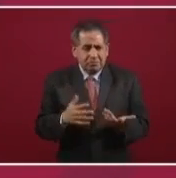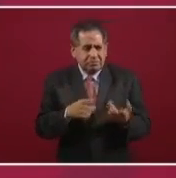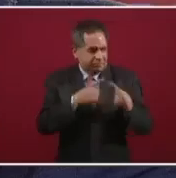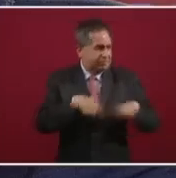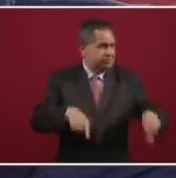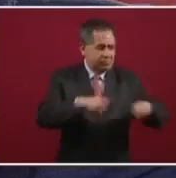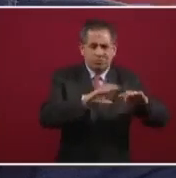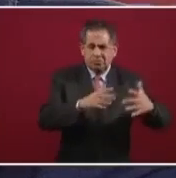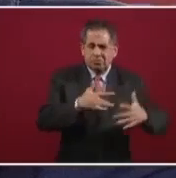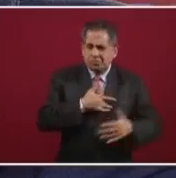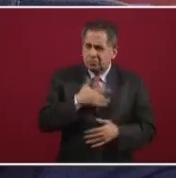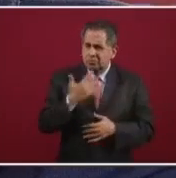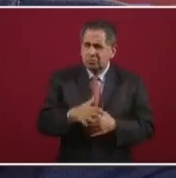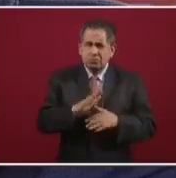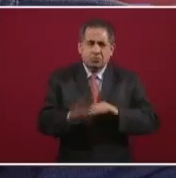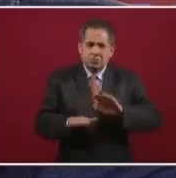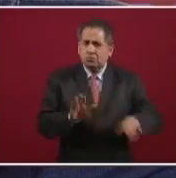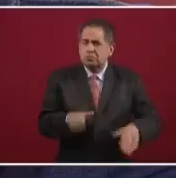al dolor